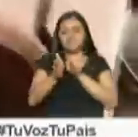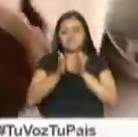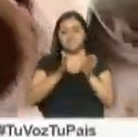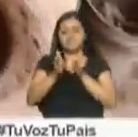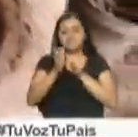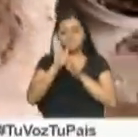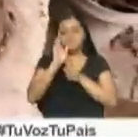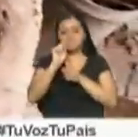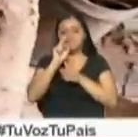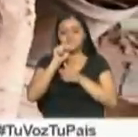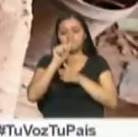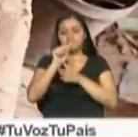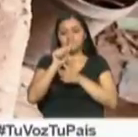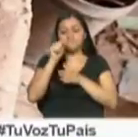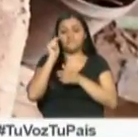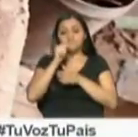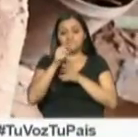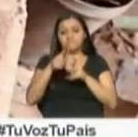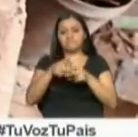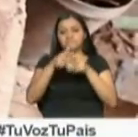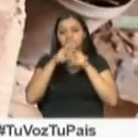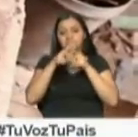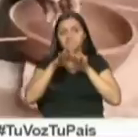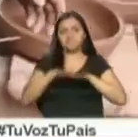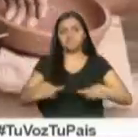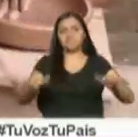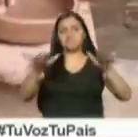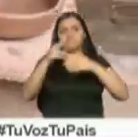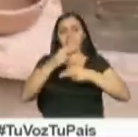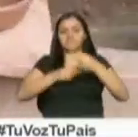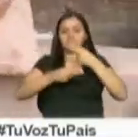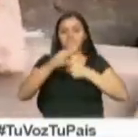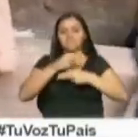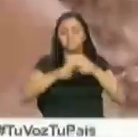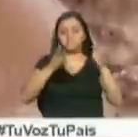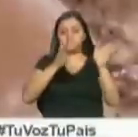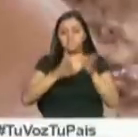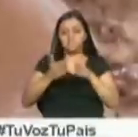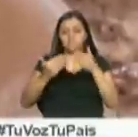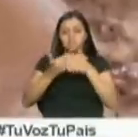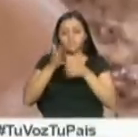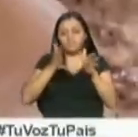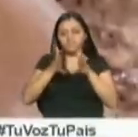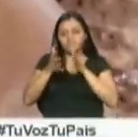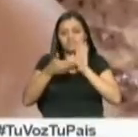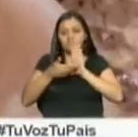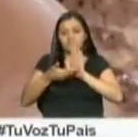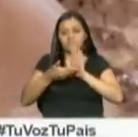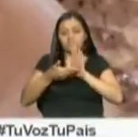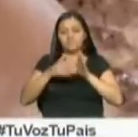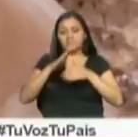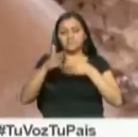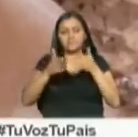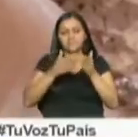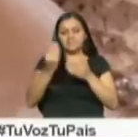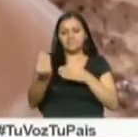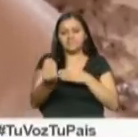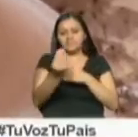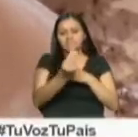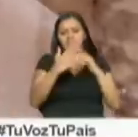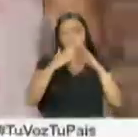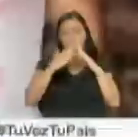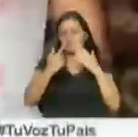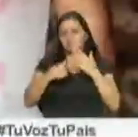Bueno, quien a través de un préstamo pudo extender su negocio y diseñar nuevas piezas de cerámica para la decoración de jardines o